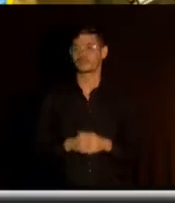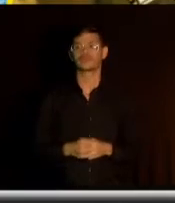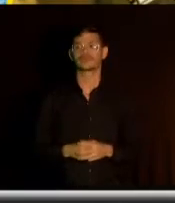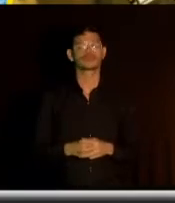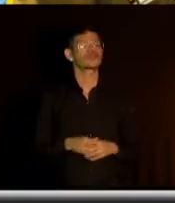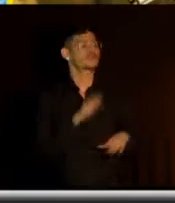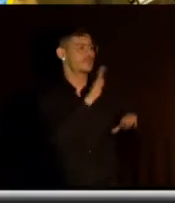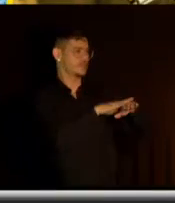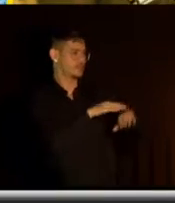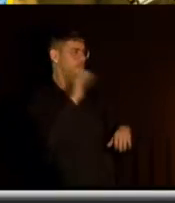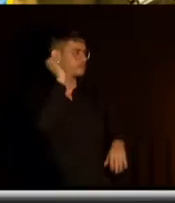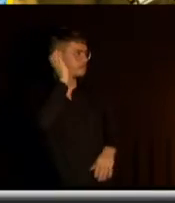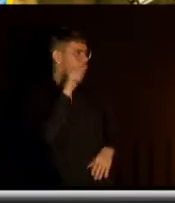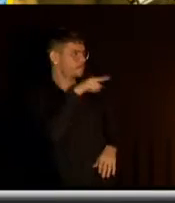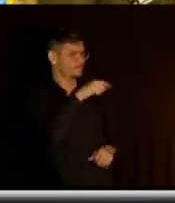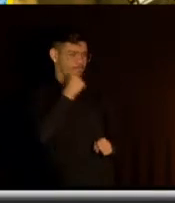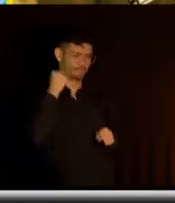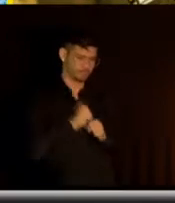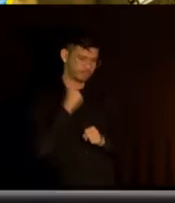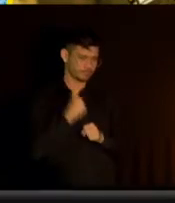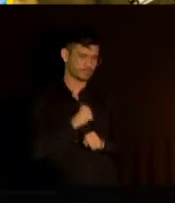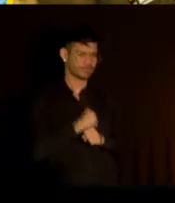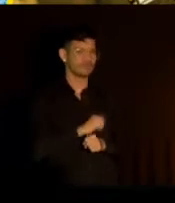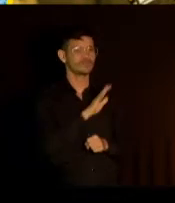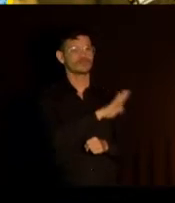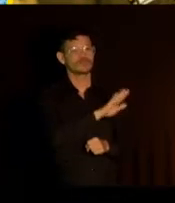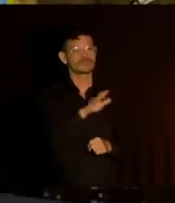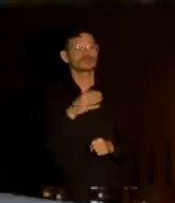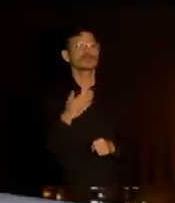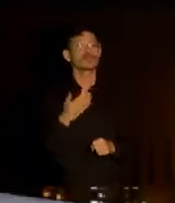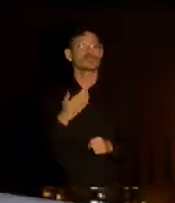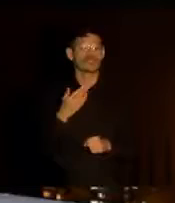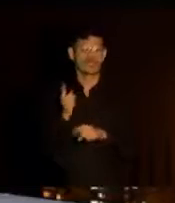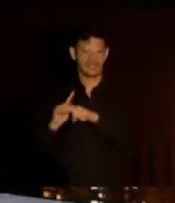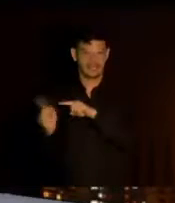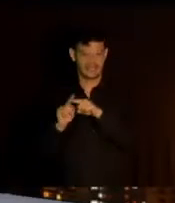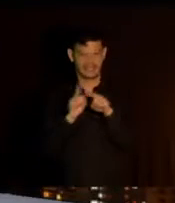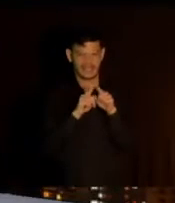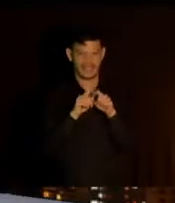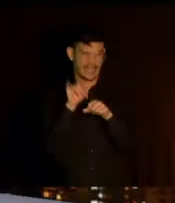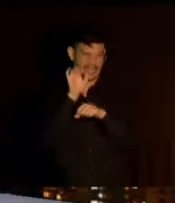El trabajo que usted realiza con las diversas entidades internacionales,